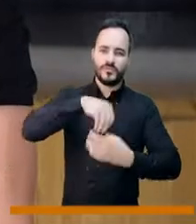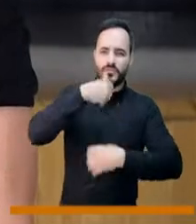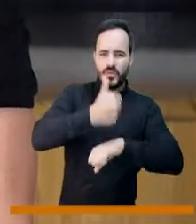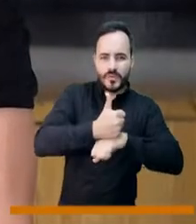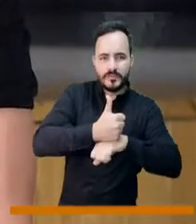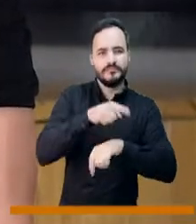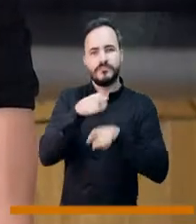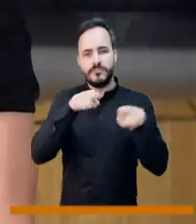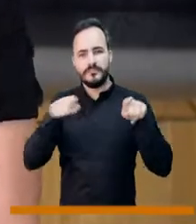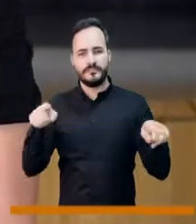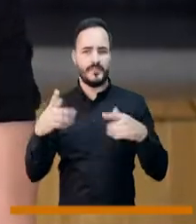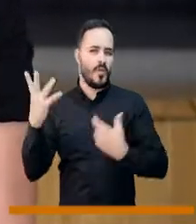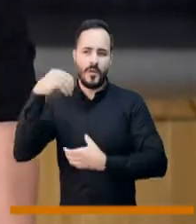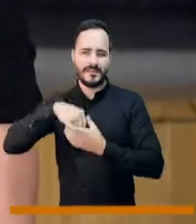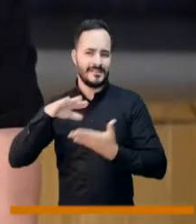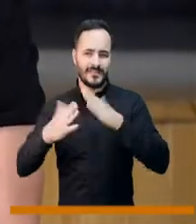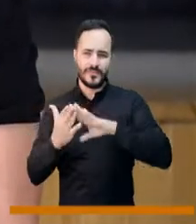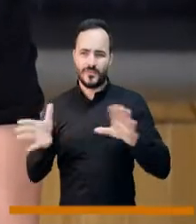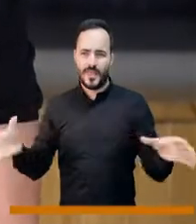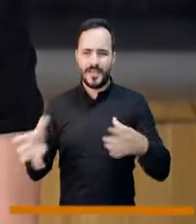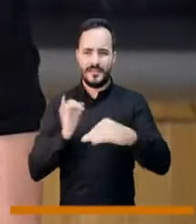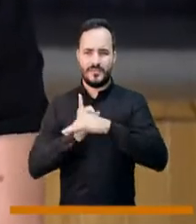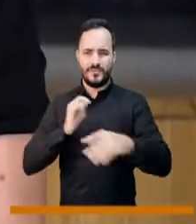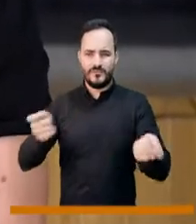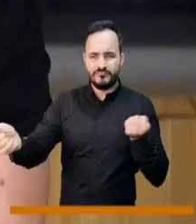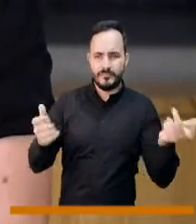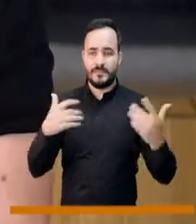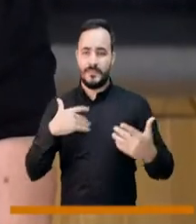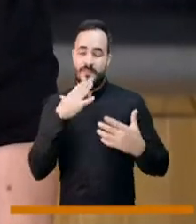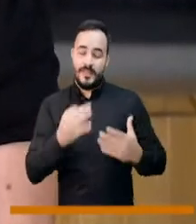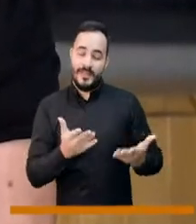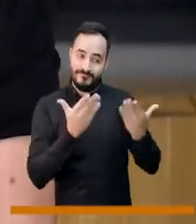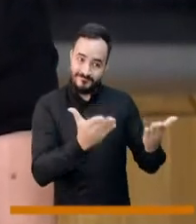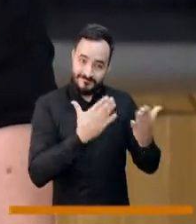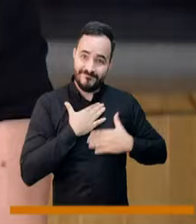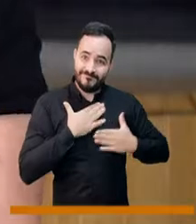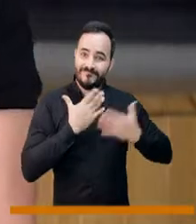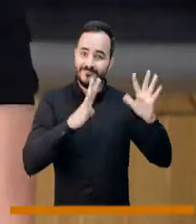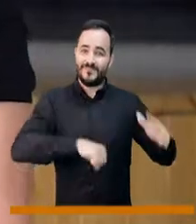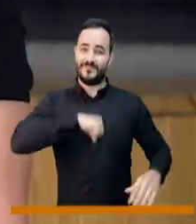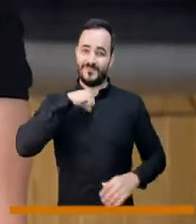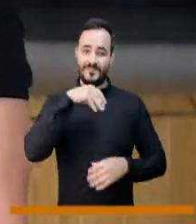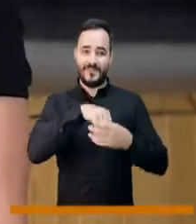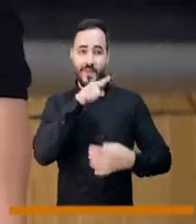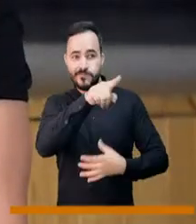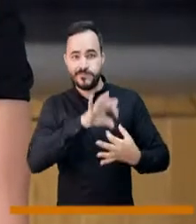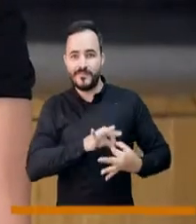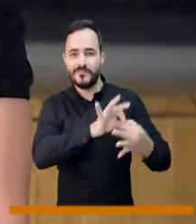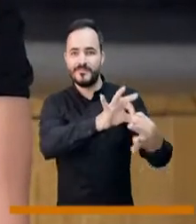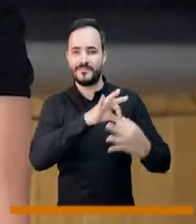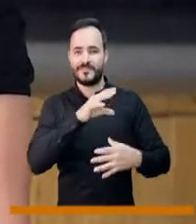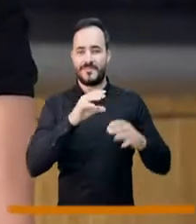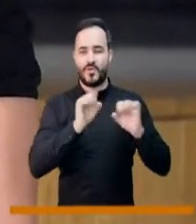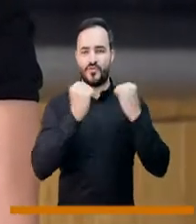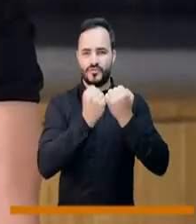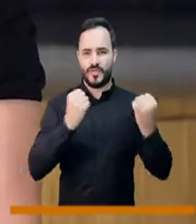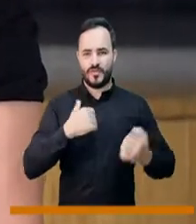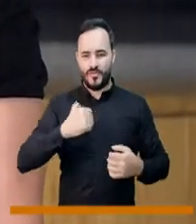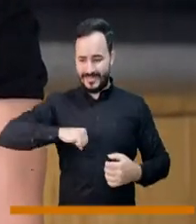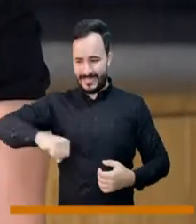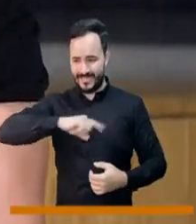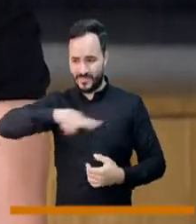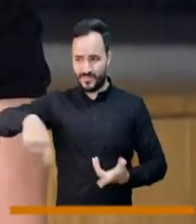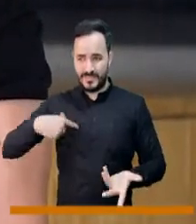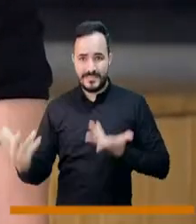maestras, directivos docentes y agentes, yo pienso, señor concejal, que es un orgullo tenerlo a usted defendiendo